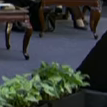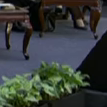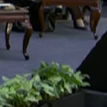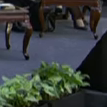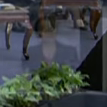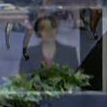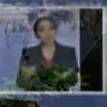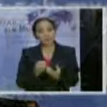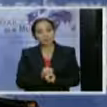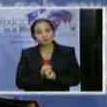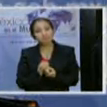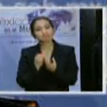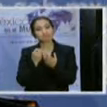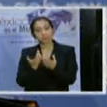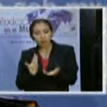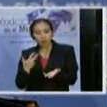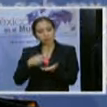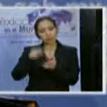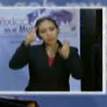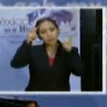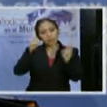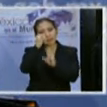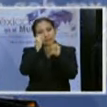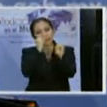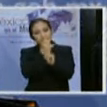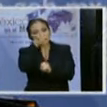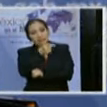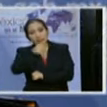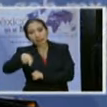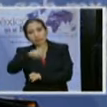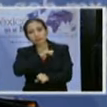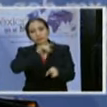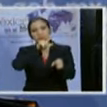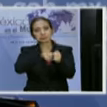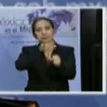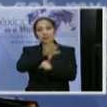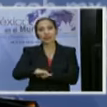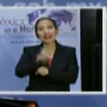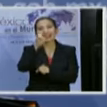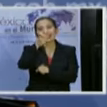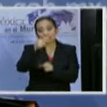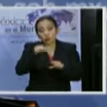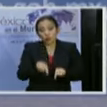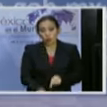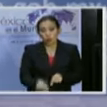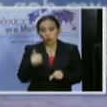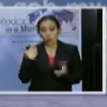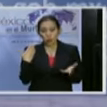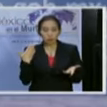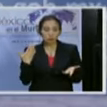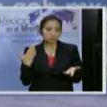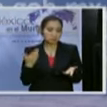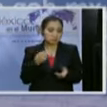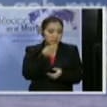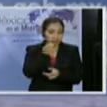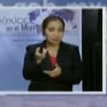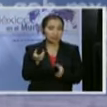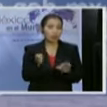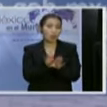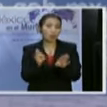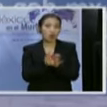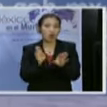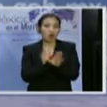a posicionarnos frente a los temas internacionales y particularmente a este que hoy, digamos, está,